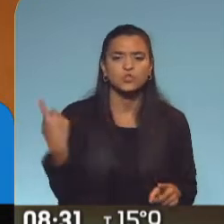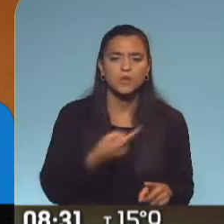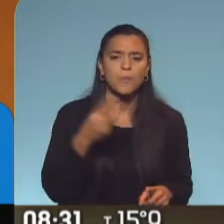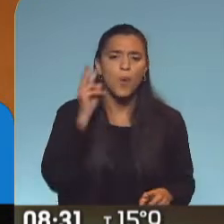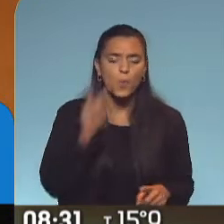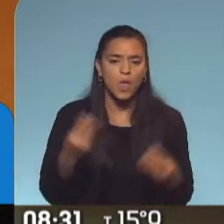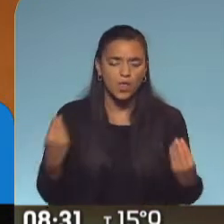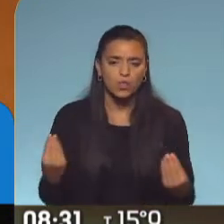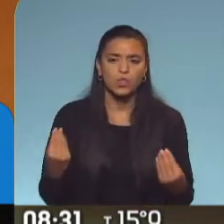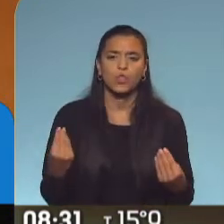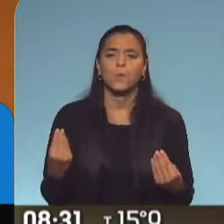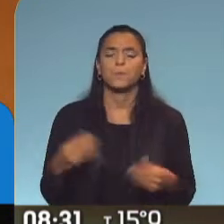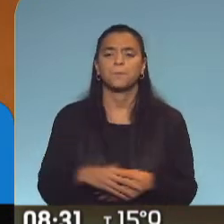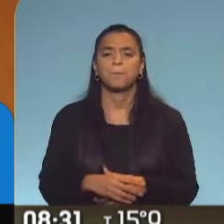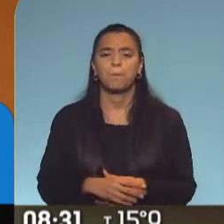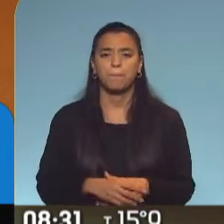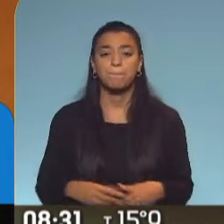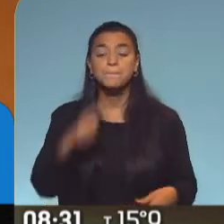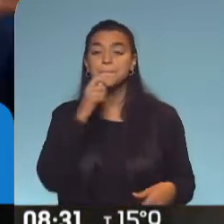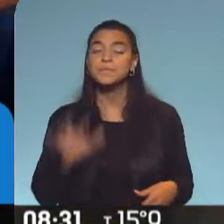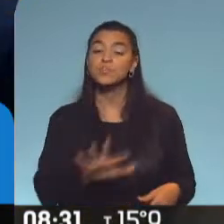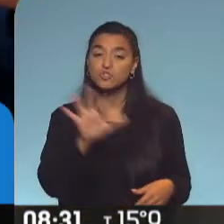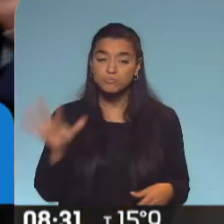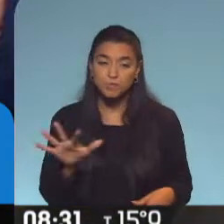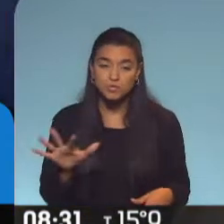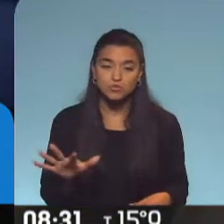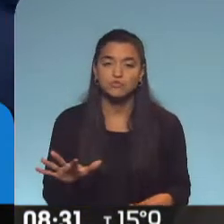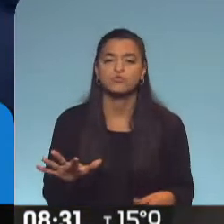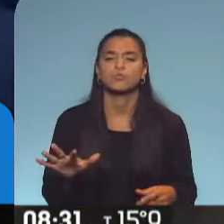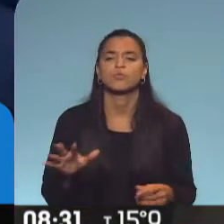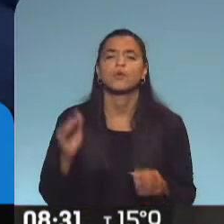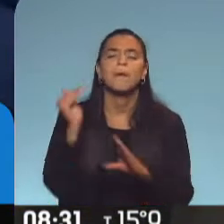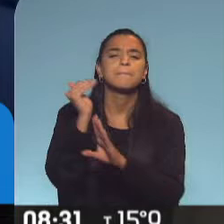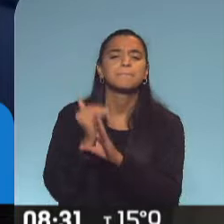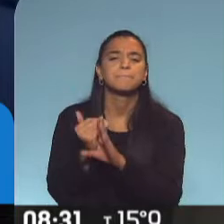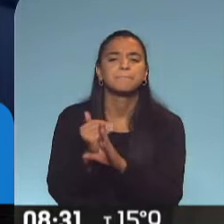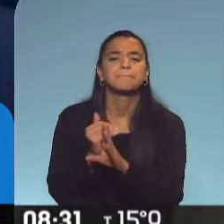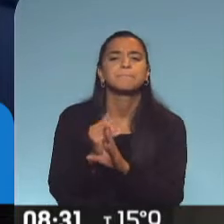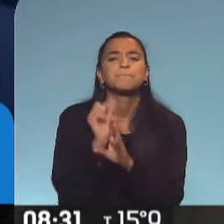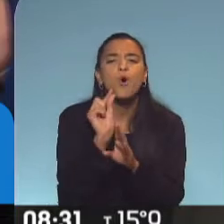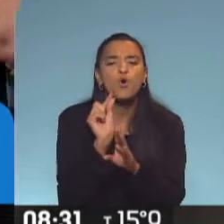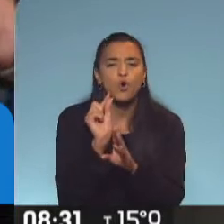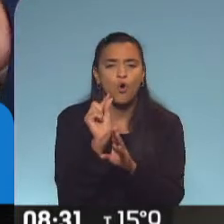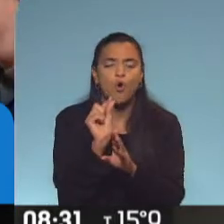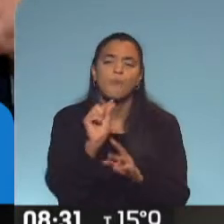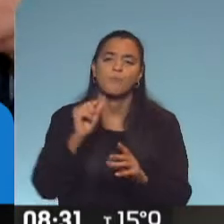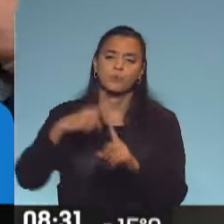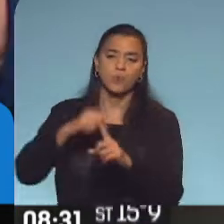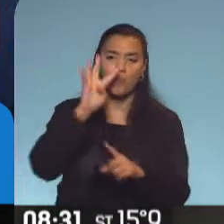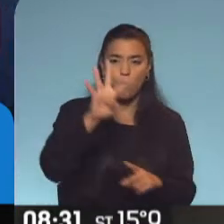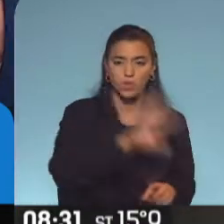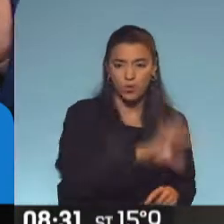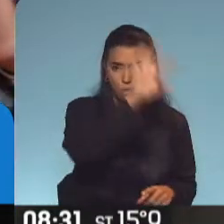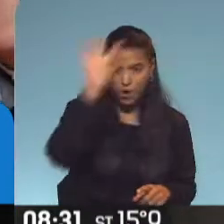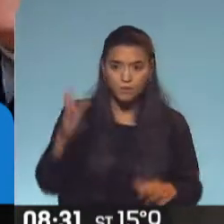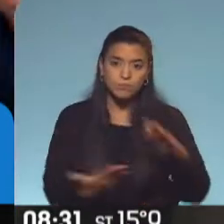es los casos que son sospechosos en un número muy ínfimo pasan a ser positivos. Estamos hablando en las 4 jurisdicciones que